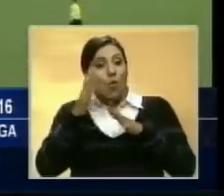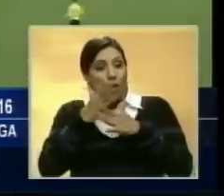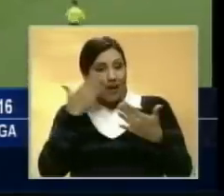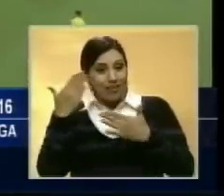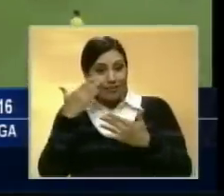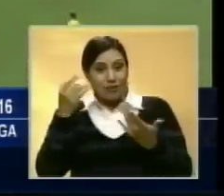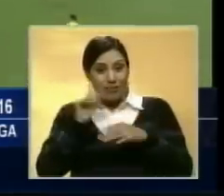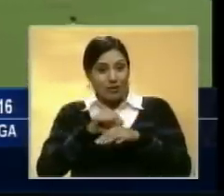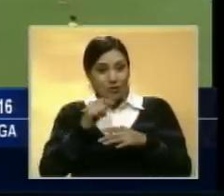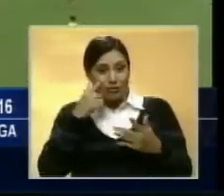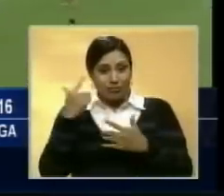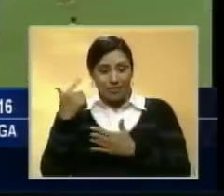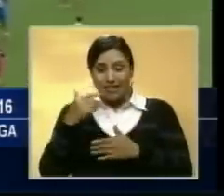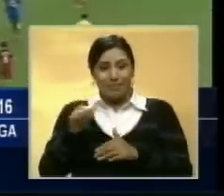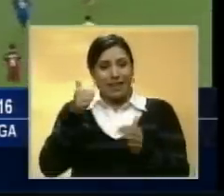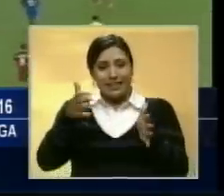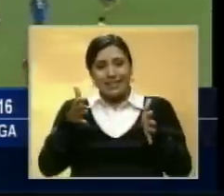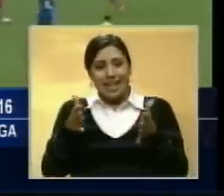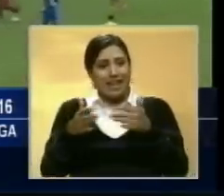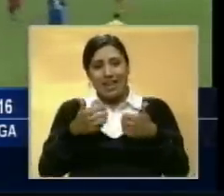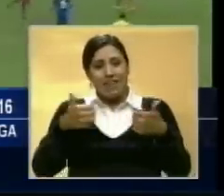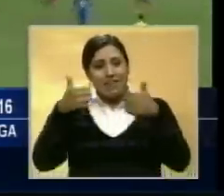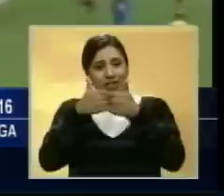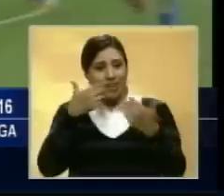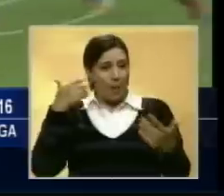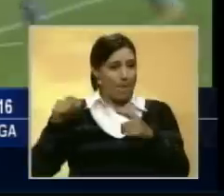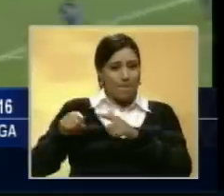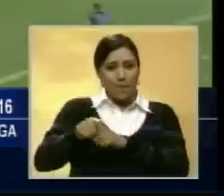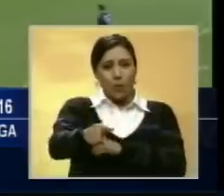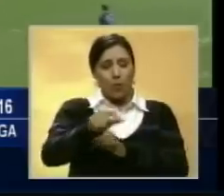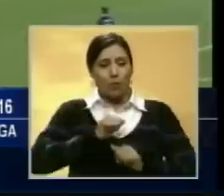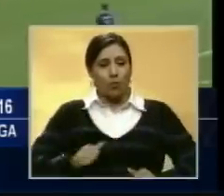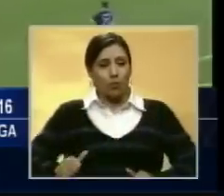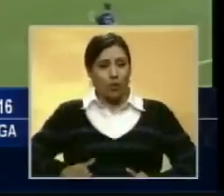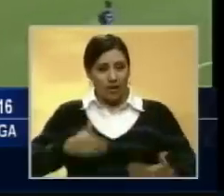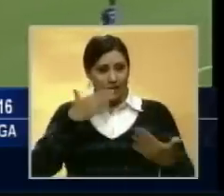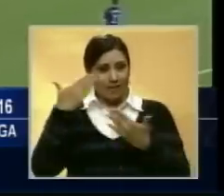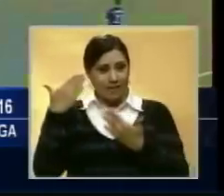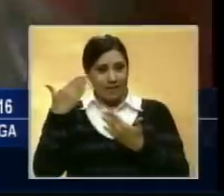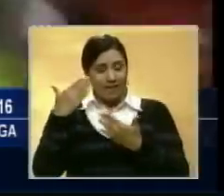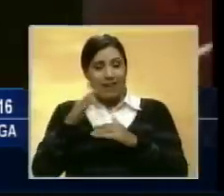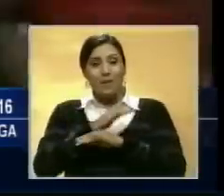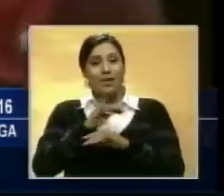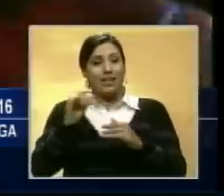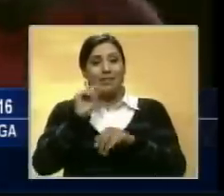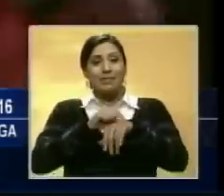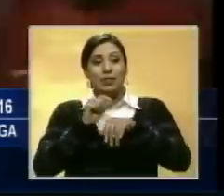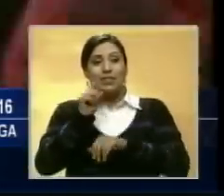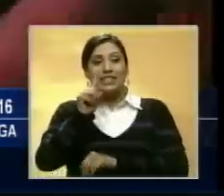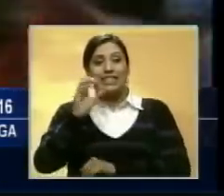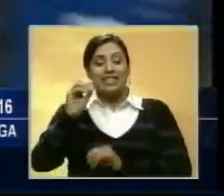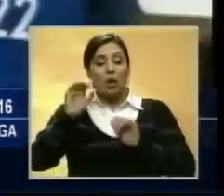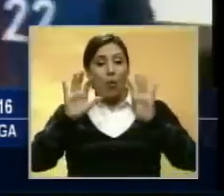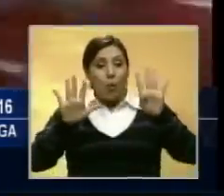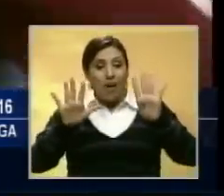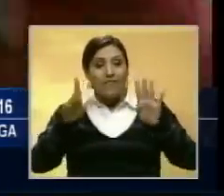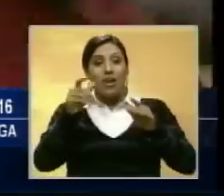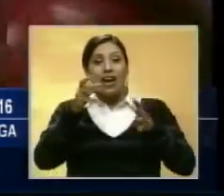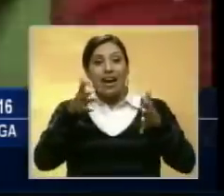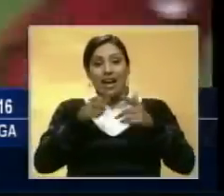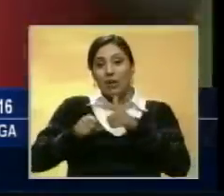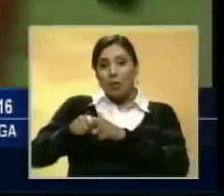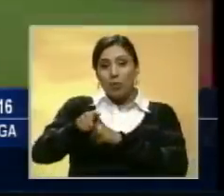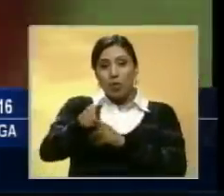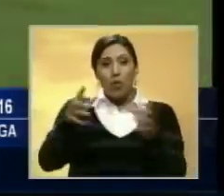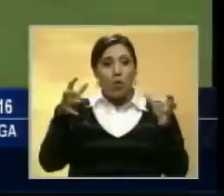que veremos a continuación fue la del tanto definitivo con Eder, con el disparo desde fuera del área para darle al minuto 109 el gol del triunfo a